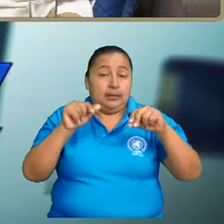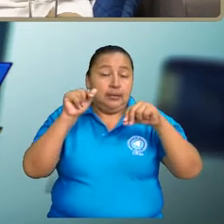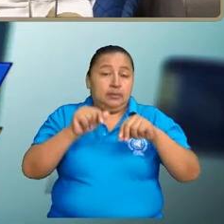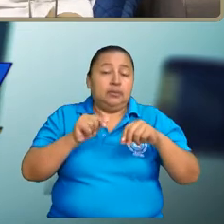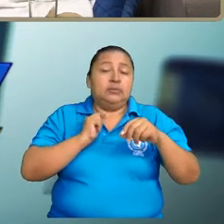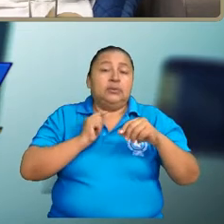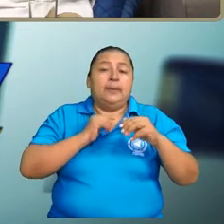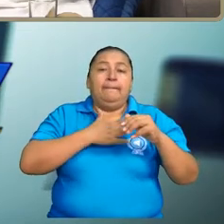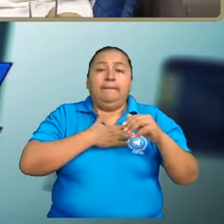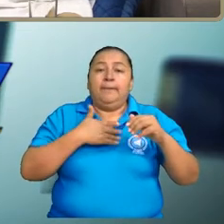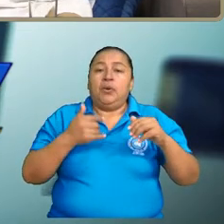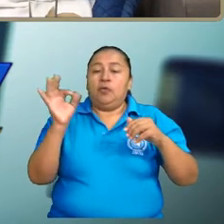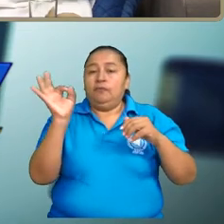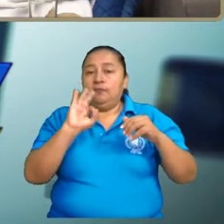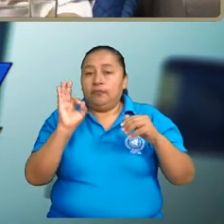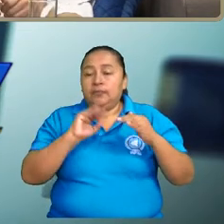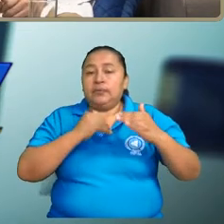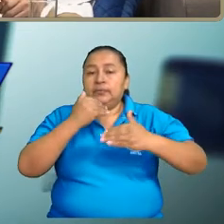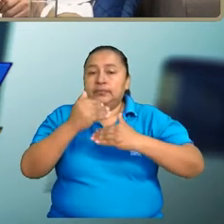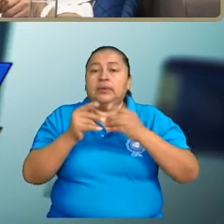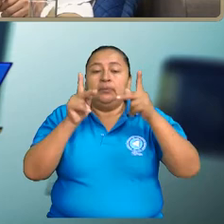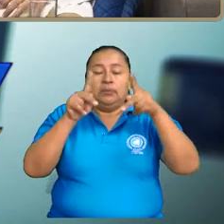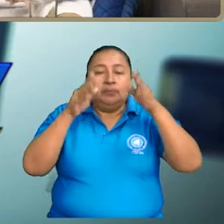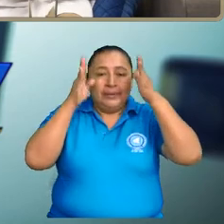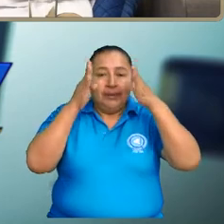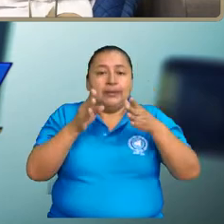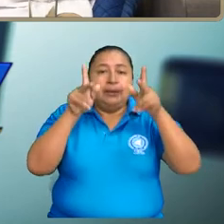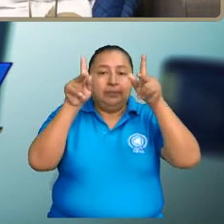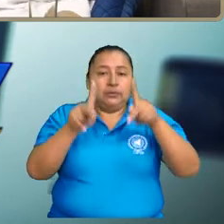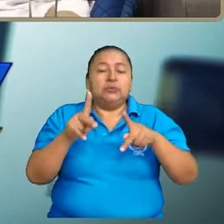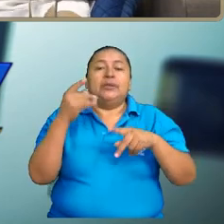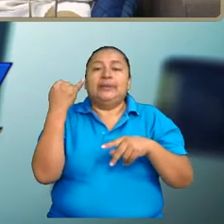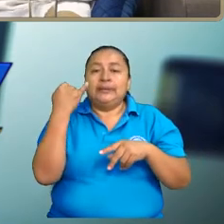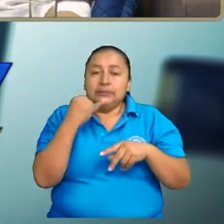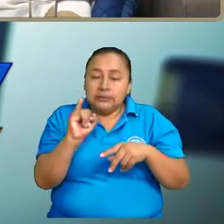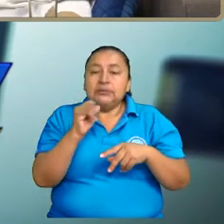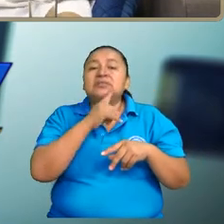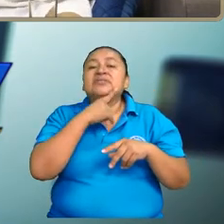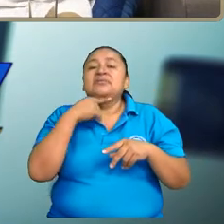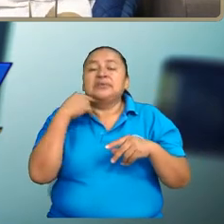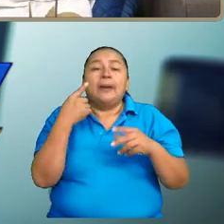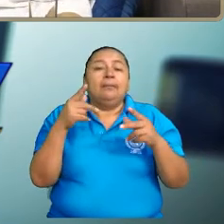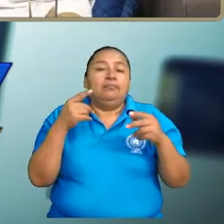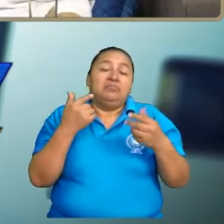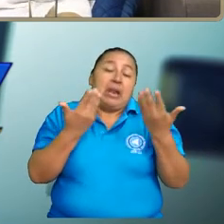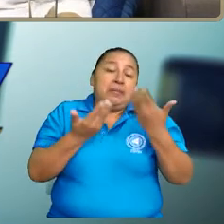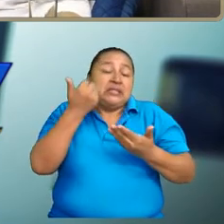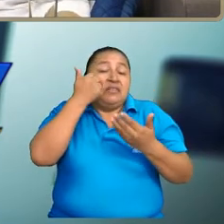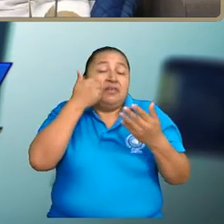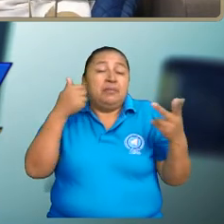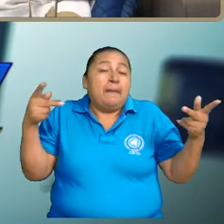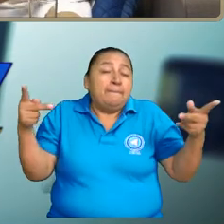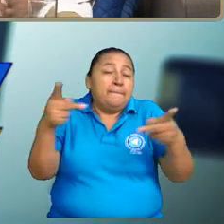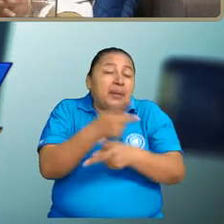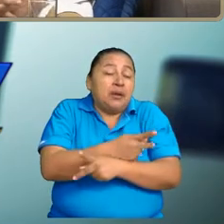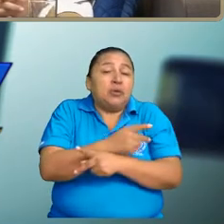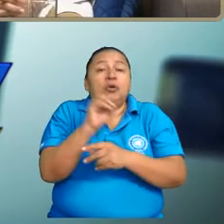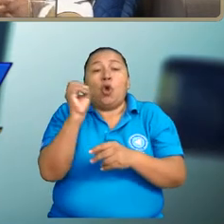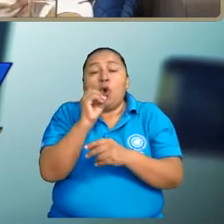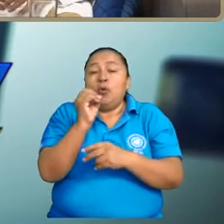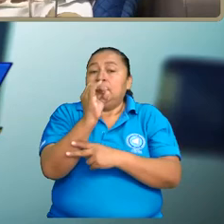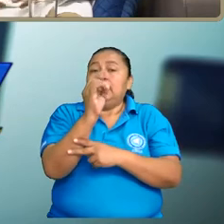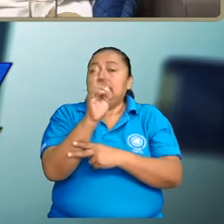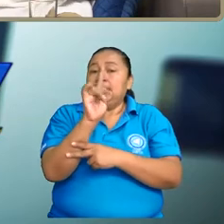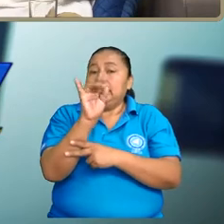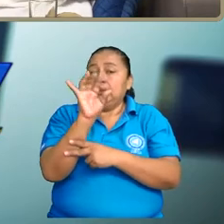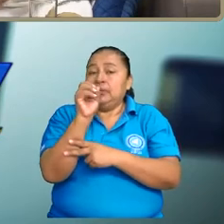de una mejor manera a las personas que sí tengan condiciones graves o muy graves o críticos